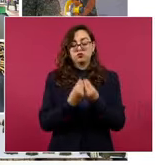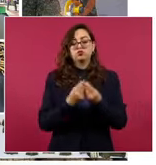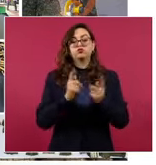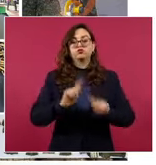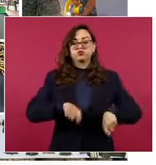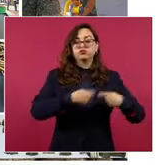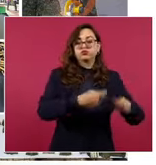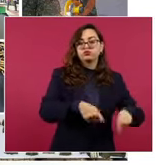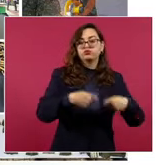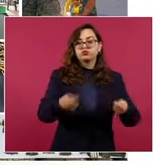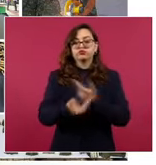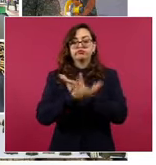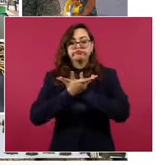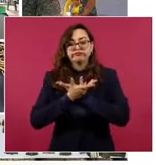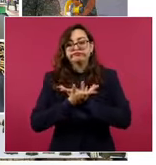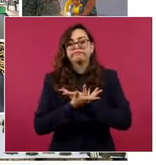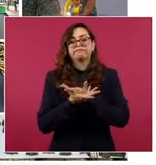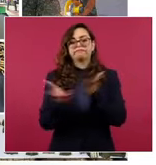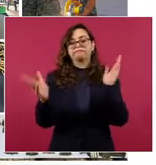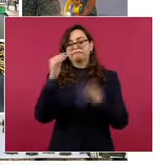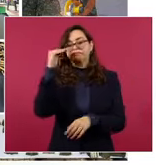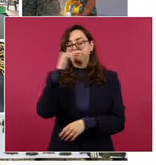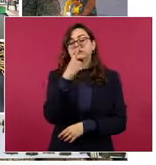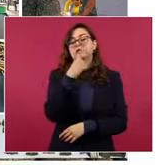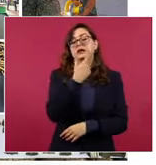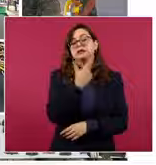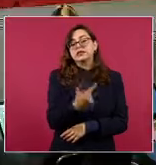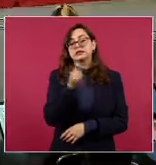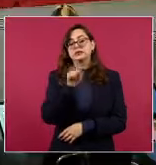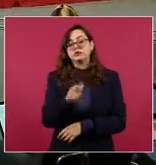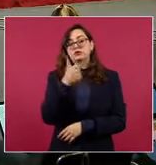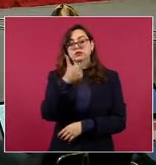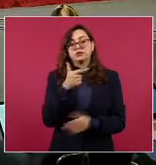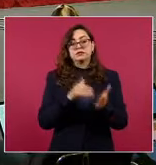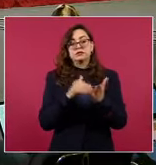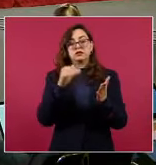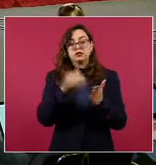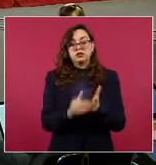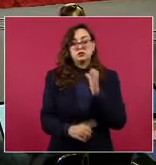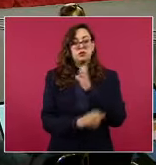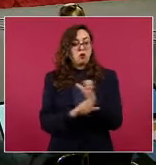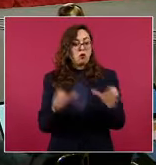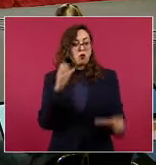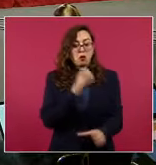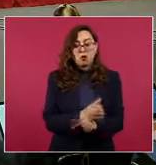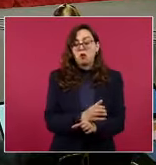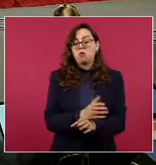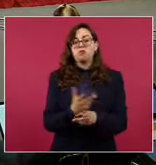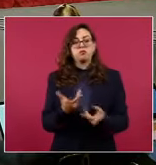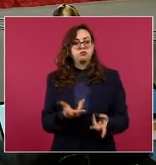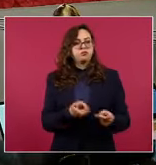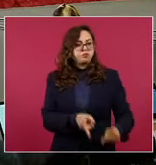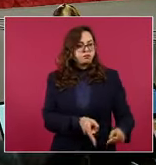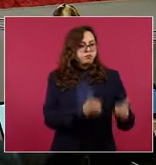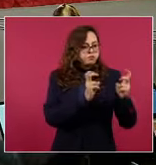de forma gratuita más de 7.7 millones de bienes que fueron decomisados